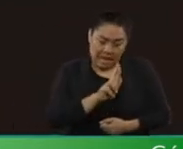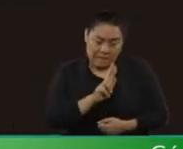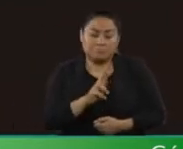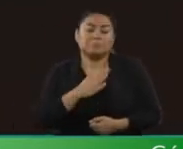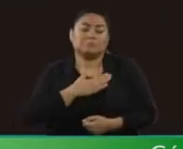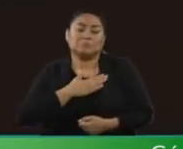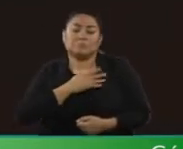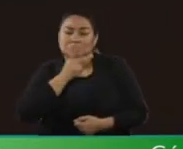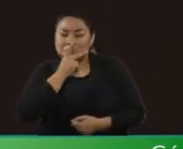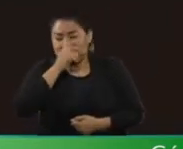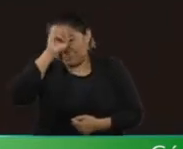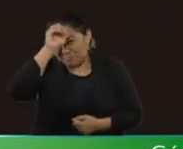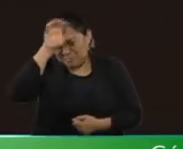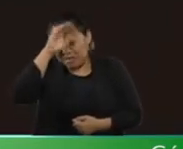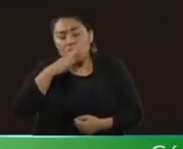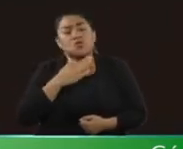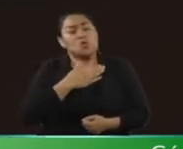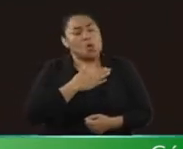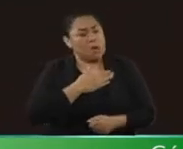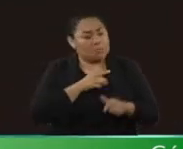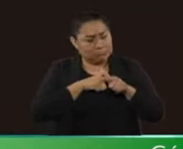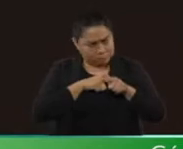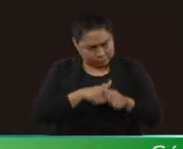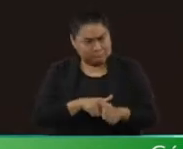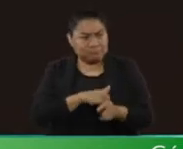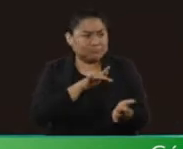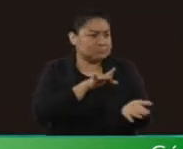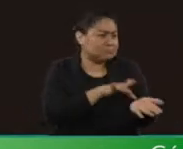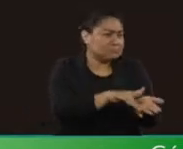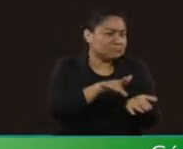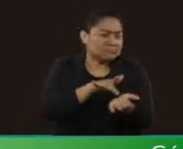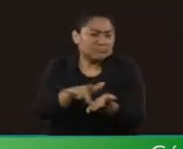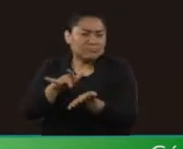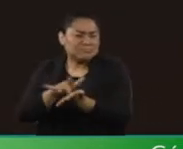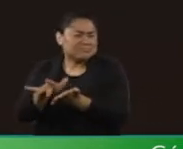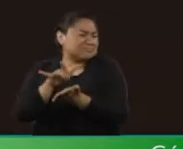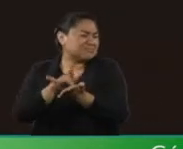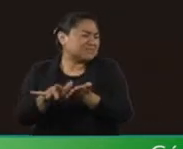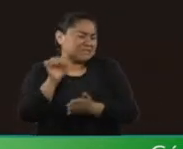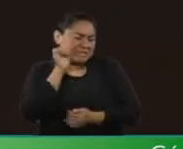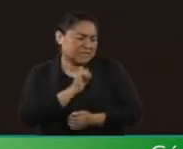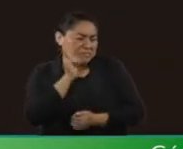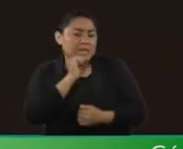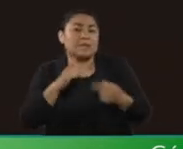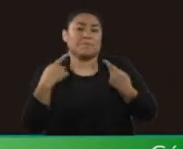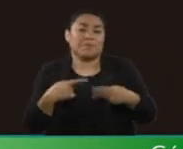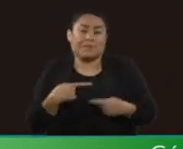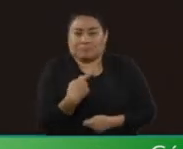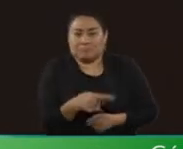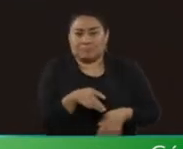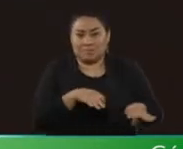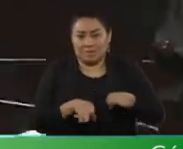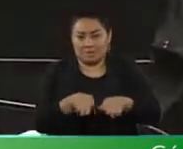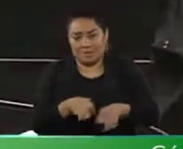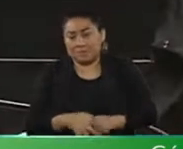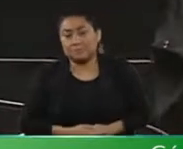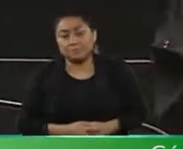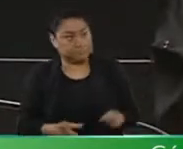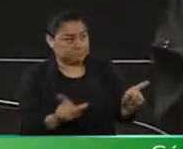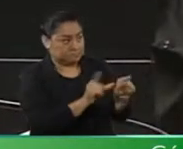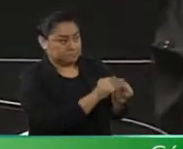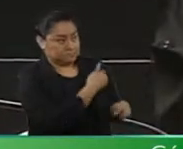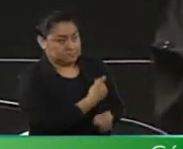incondicional incondicional del lado de la clase trabajadora es cuánto presidenta Muchas gracias